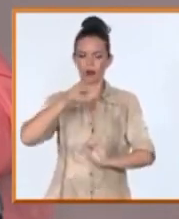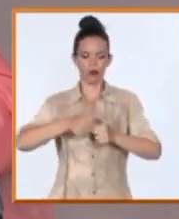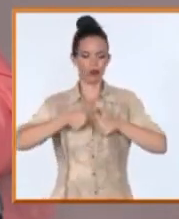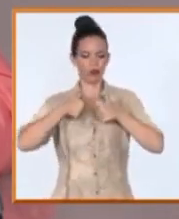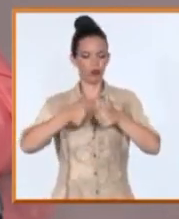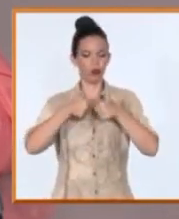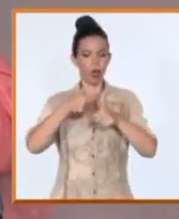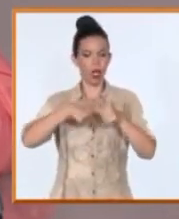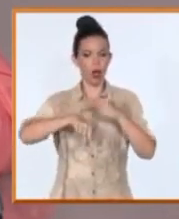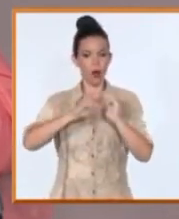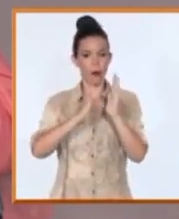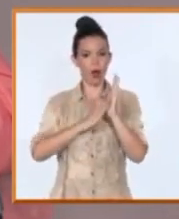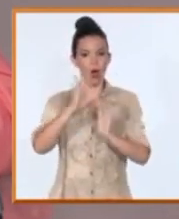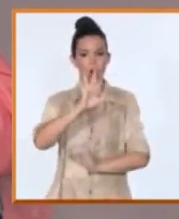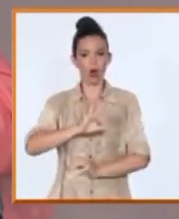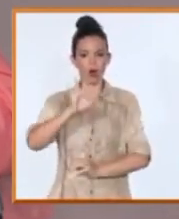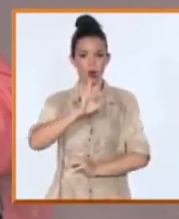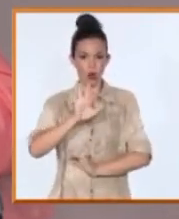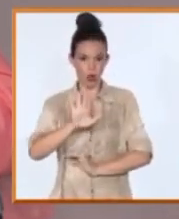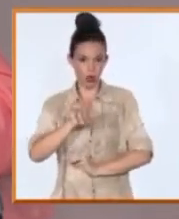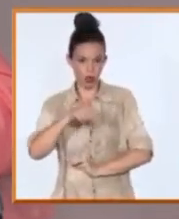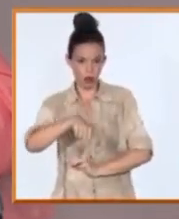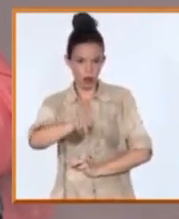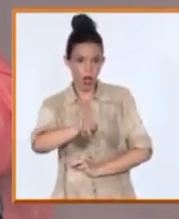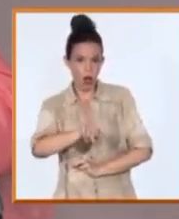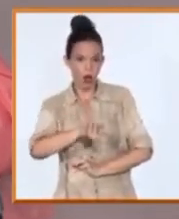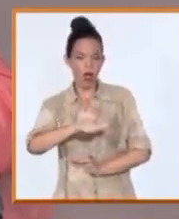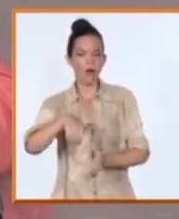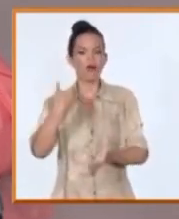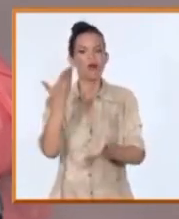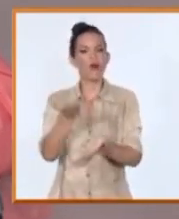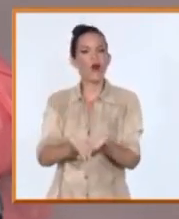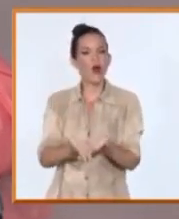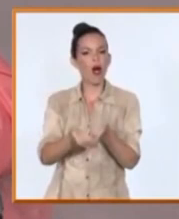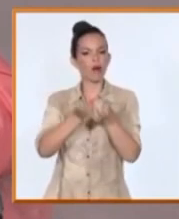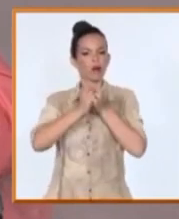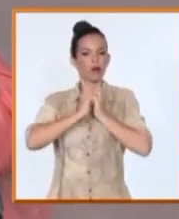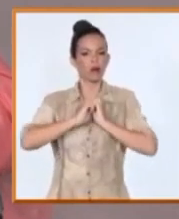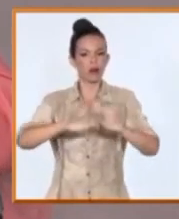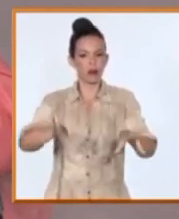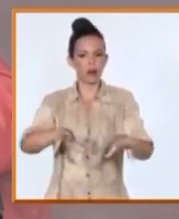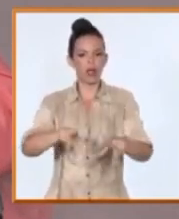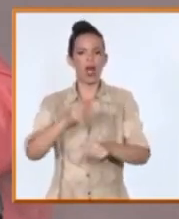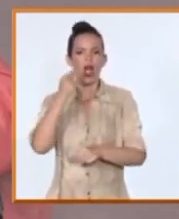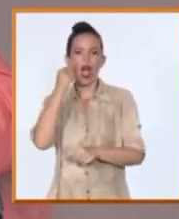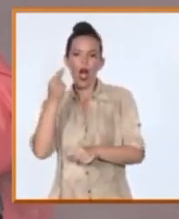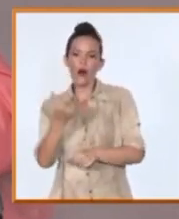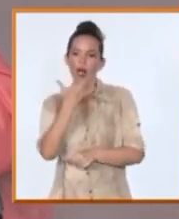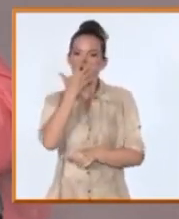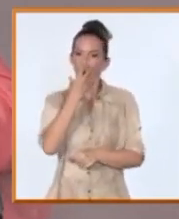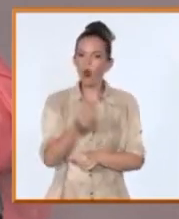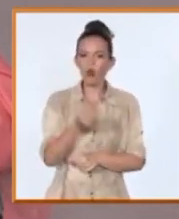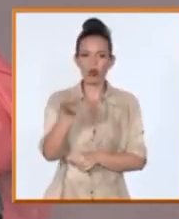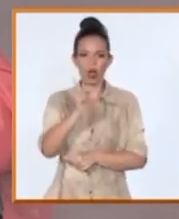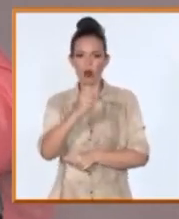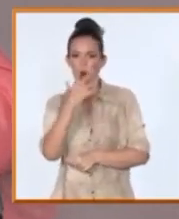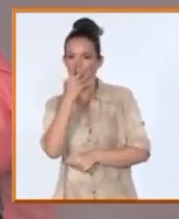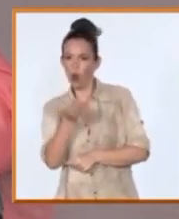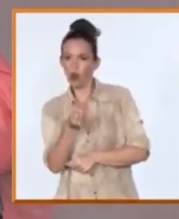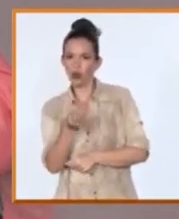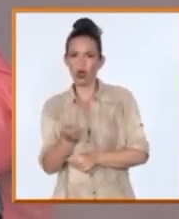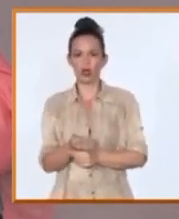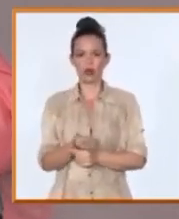realizar una prueba como realizamos inicialmente para ver cómo se comporta y ir Ajustando los mecanismos